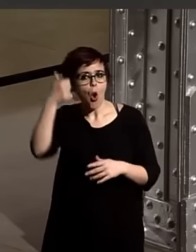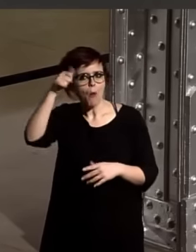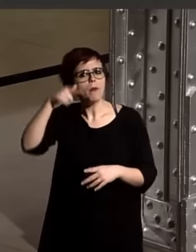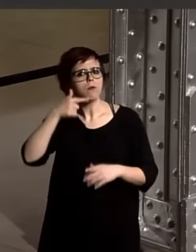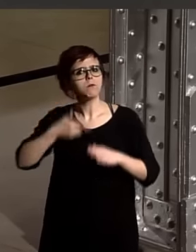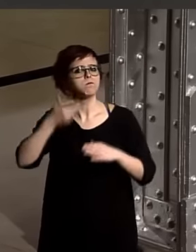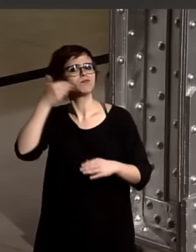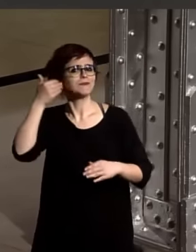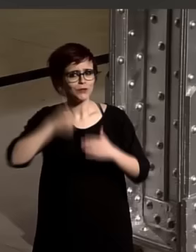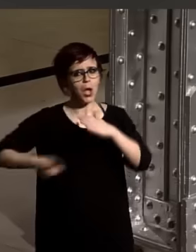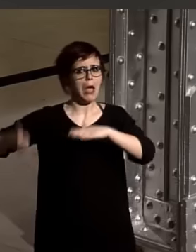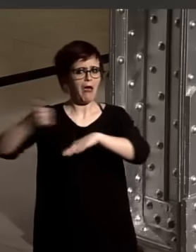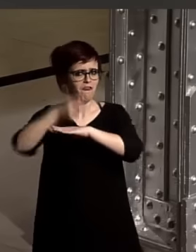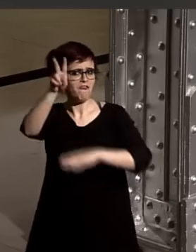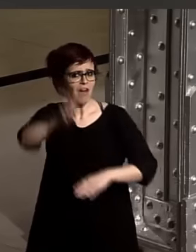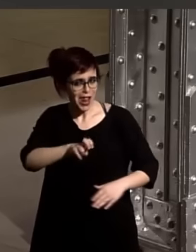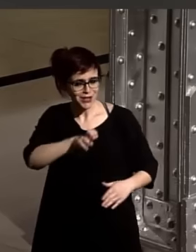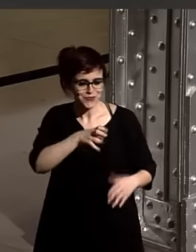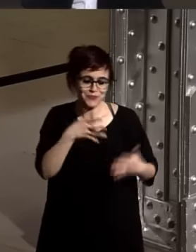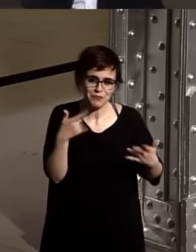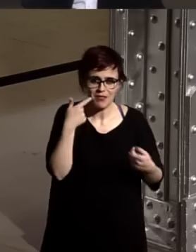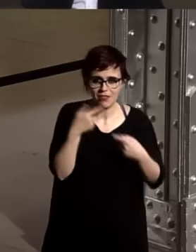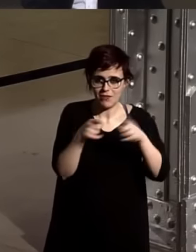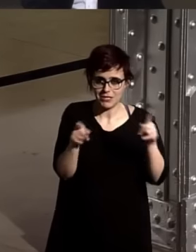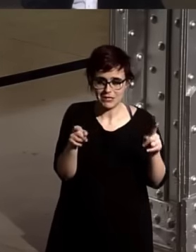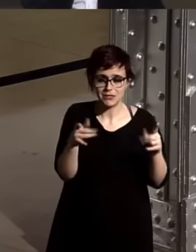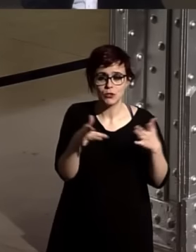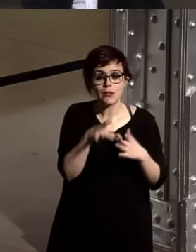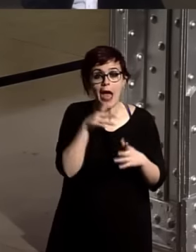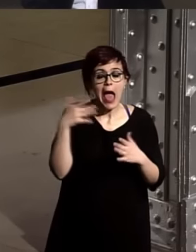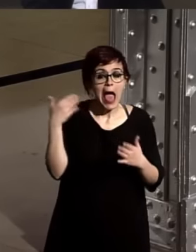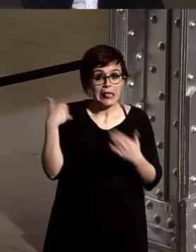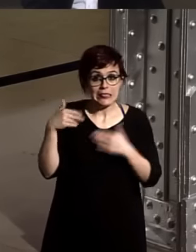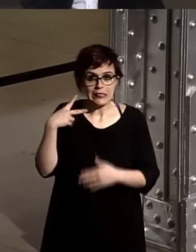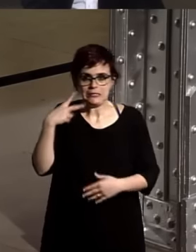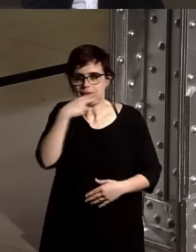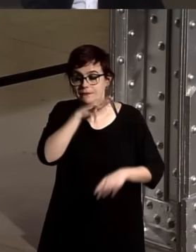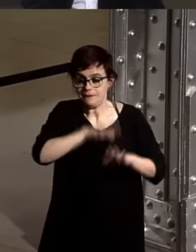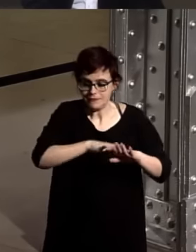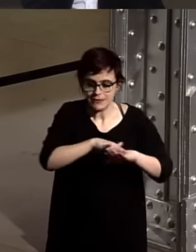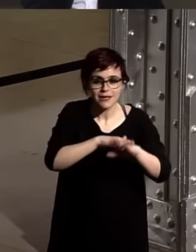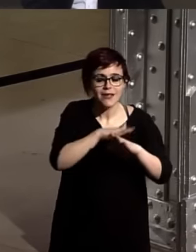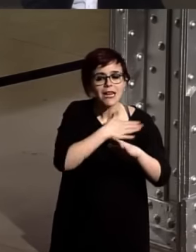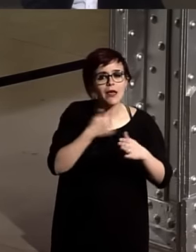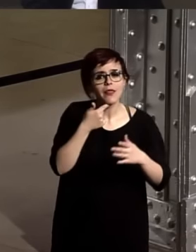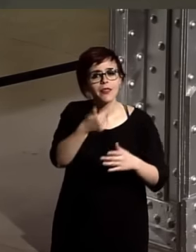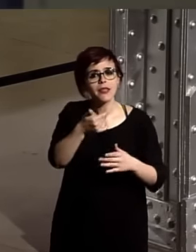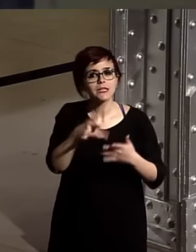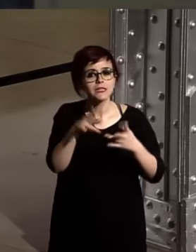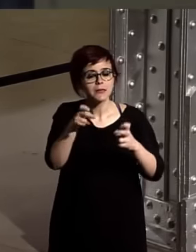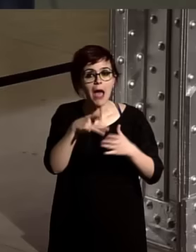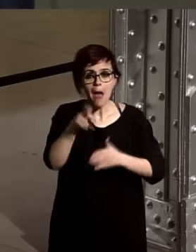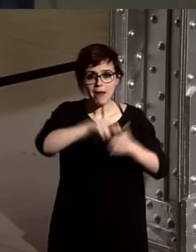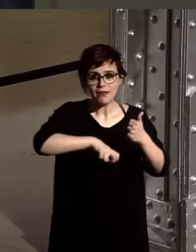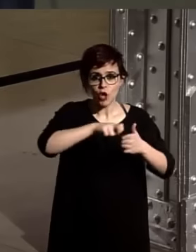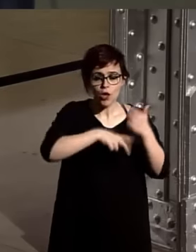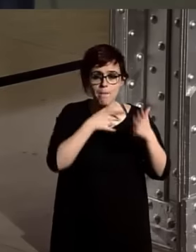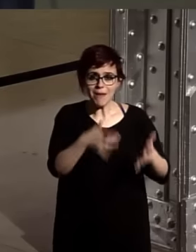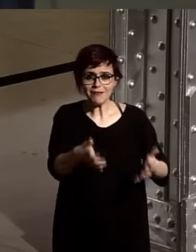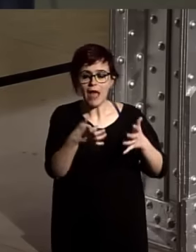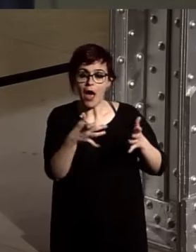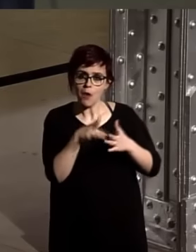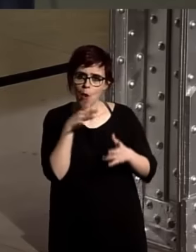ocurren hombres no antes decía que me he cortado a mí misma eh que a veces parece una ventaja en paleontología ser mujer porque